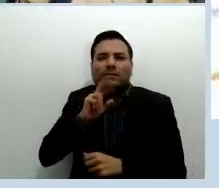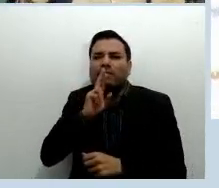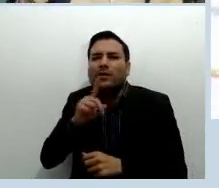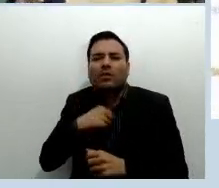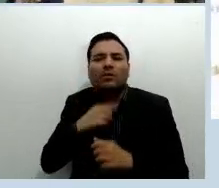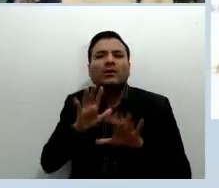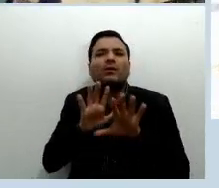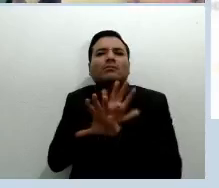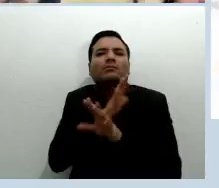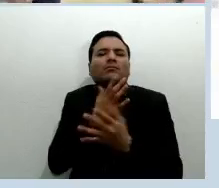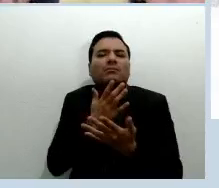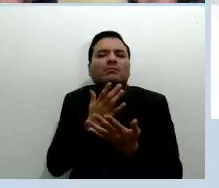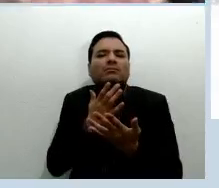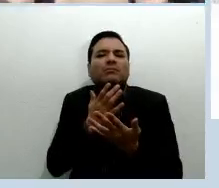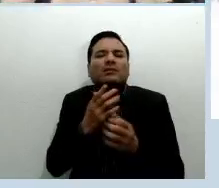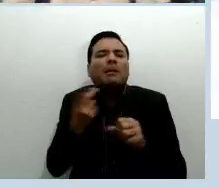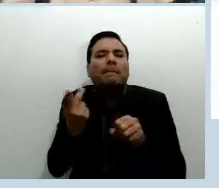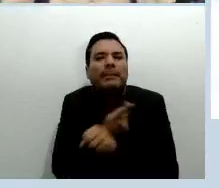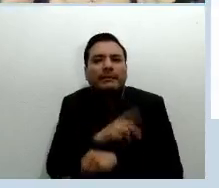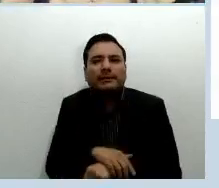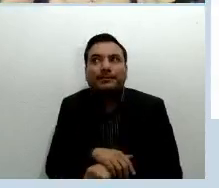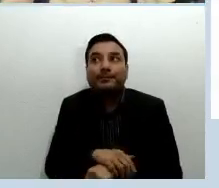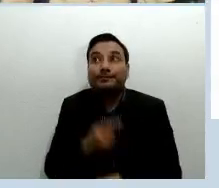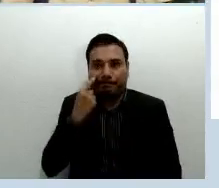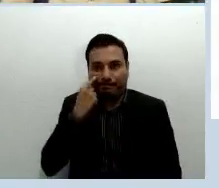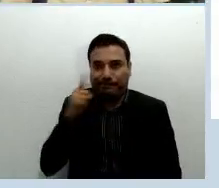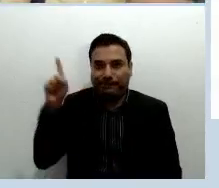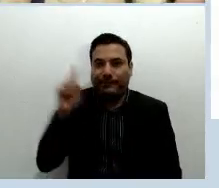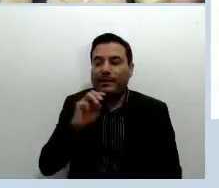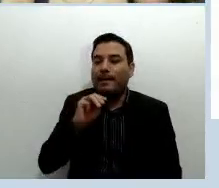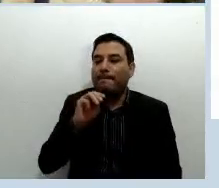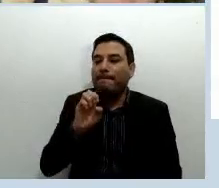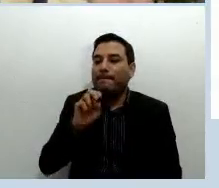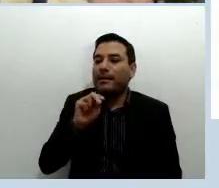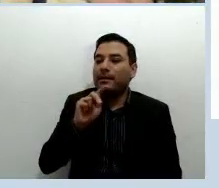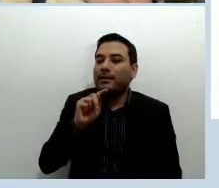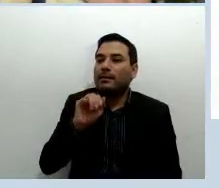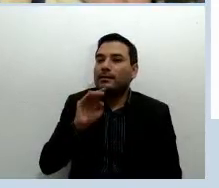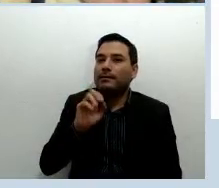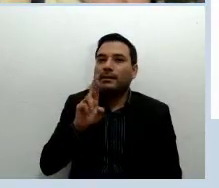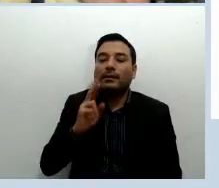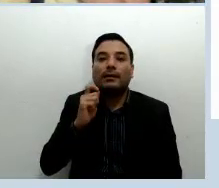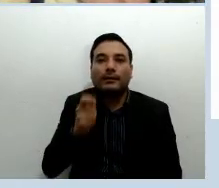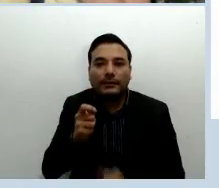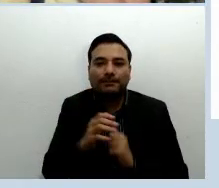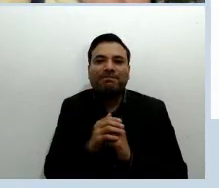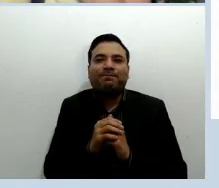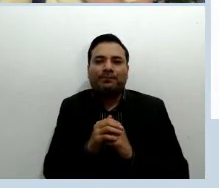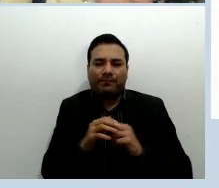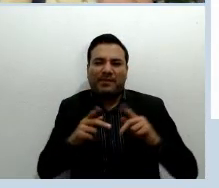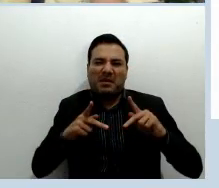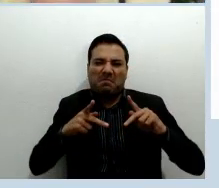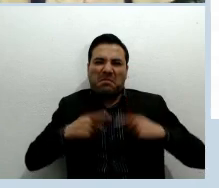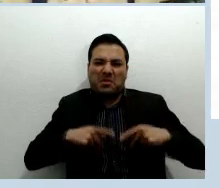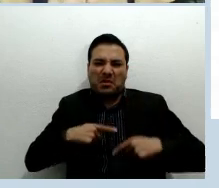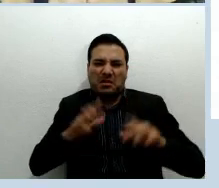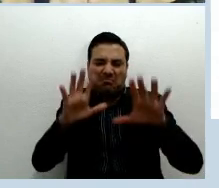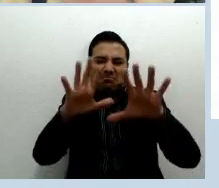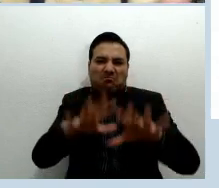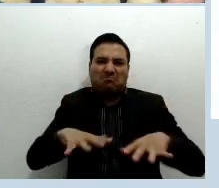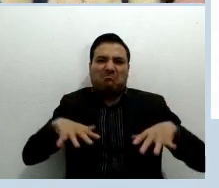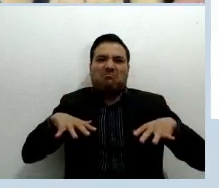mentimeter que es la combinación de los temas que el público que nos estaba acompañando en la presentación del